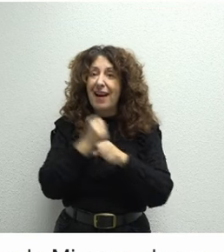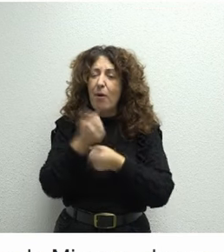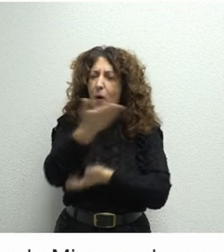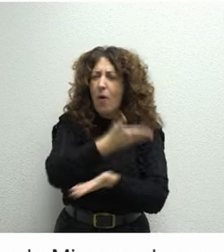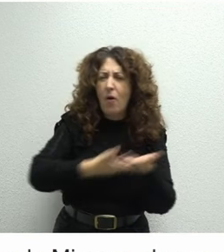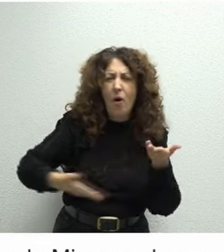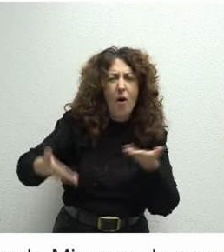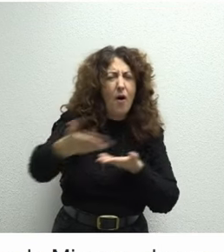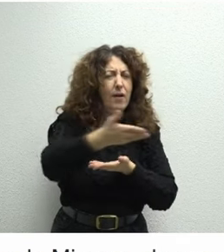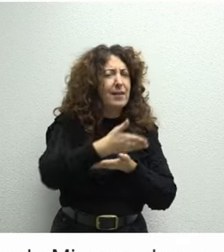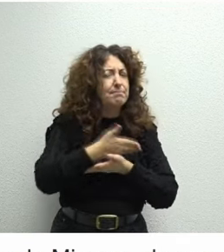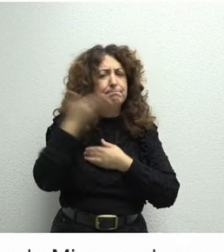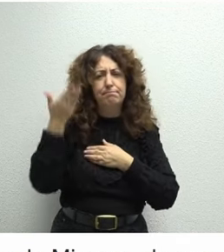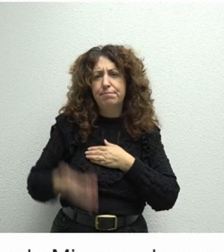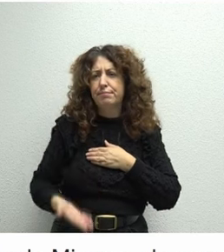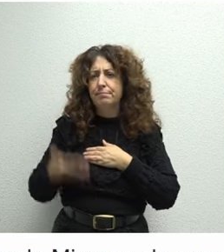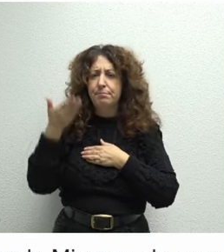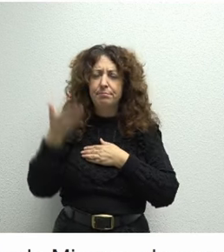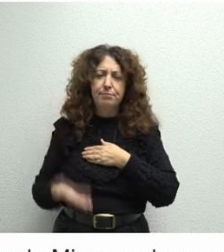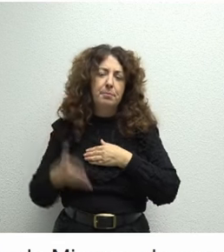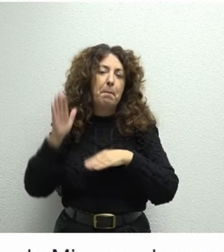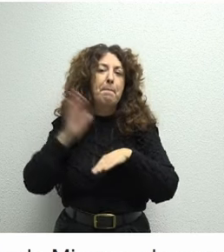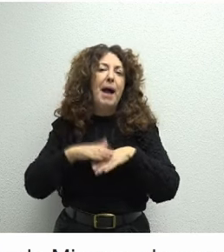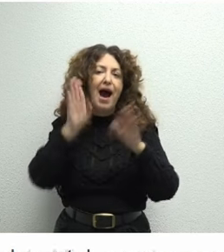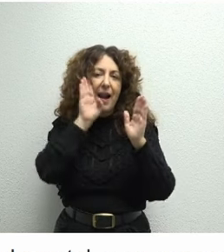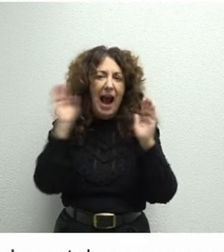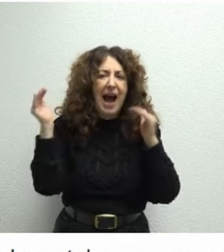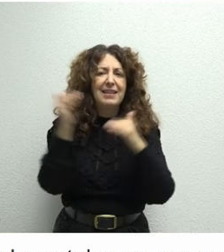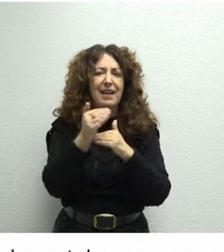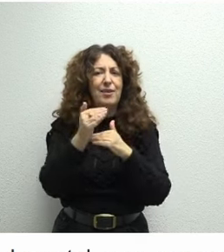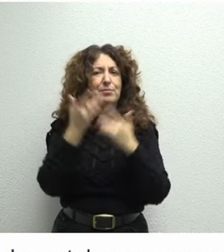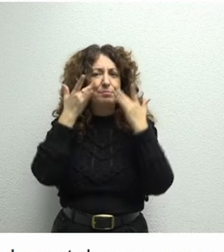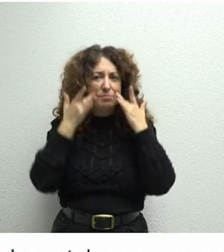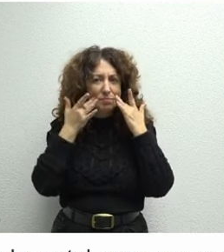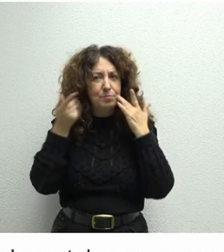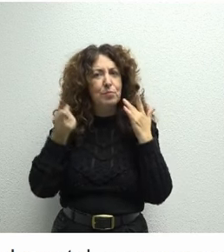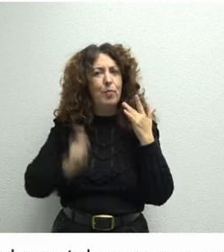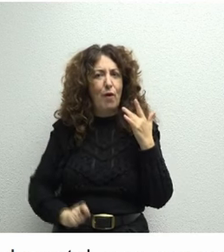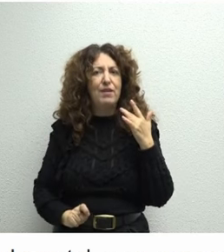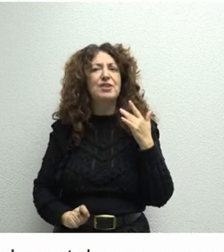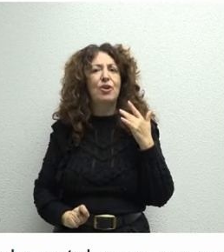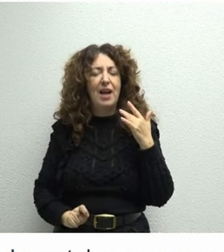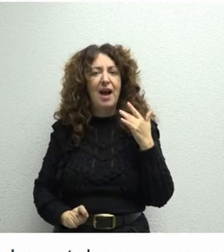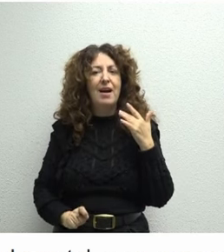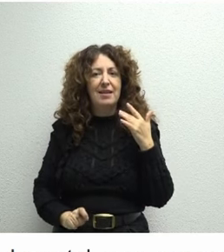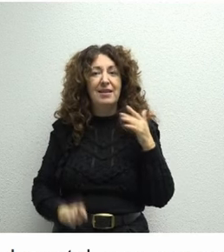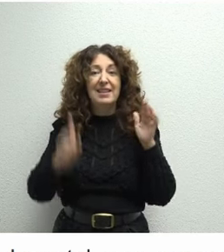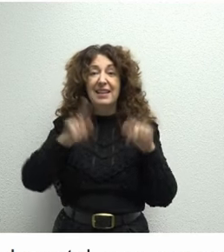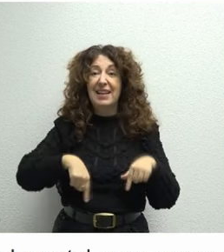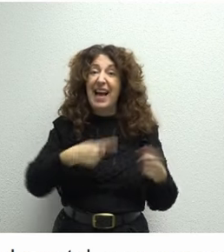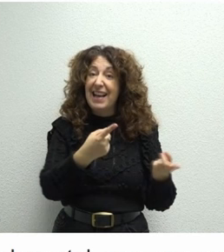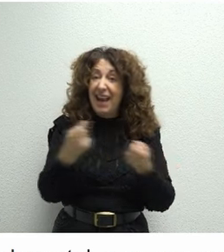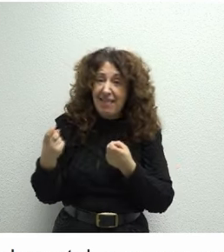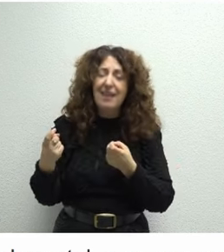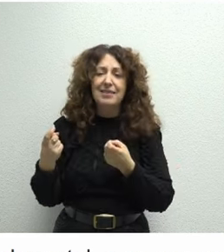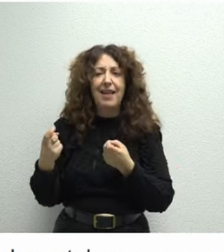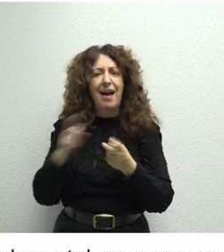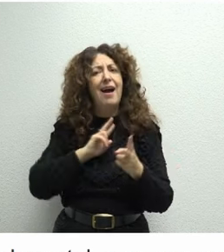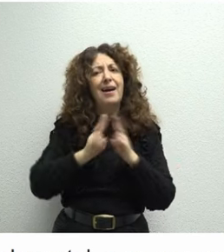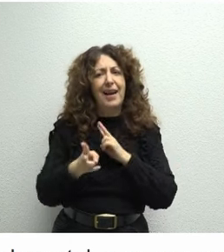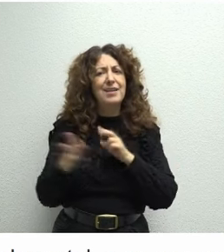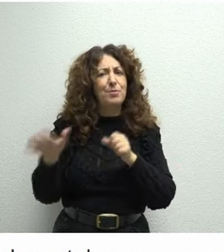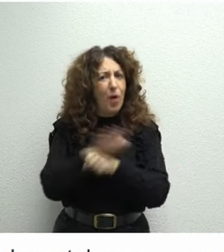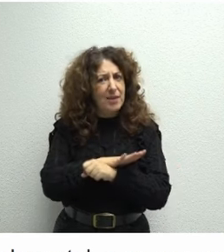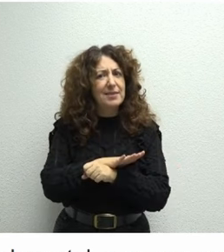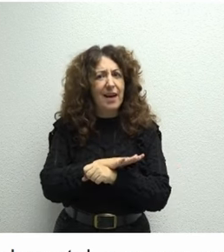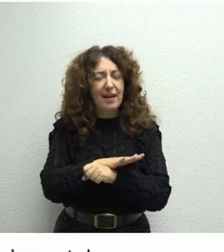imprescindible si queríamos una atención profesional y efectivamente que diera respuesta a las necesidad de estas personas tener en cuenta que